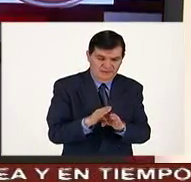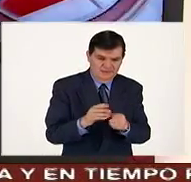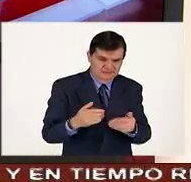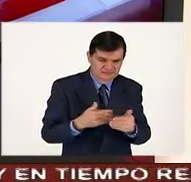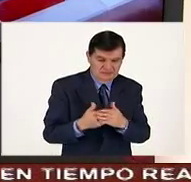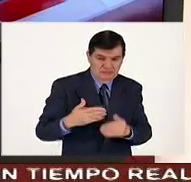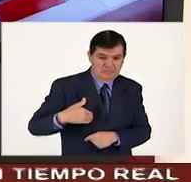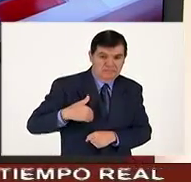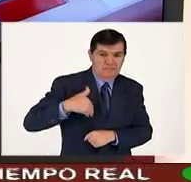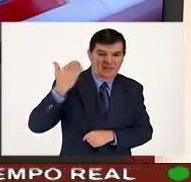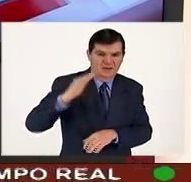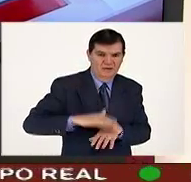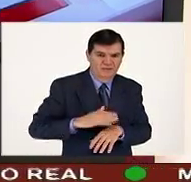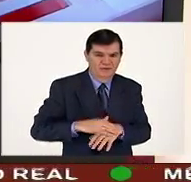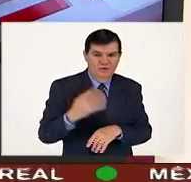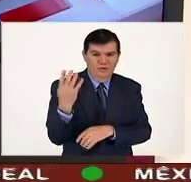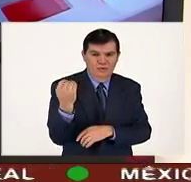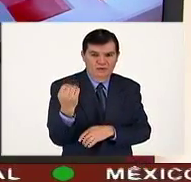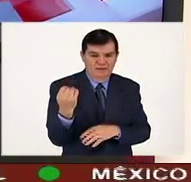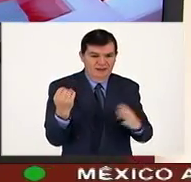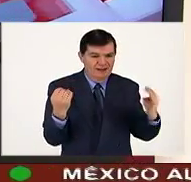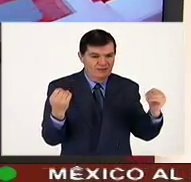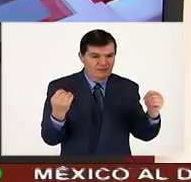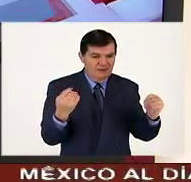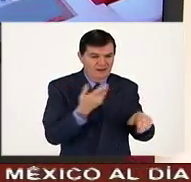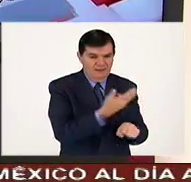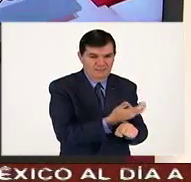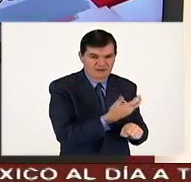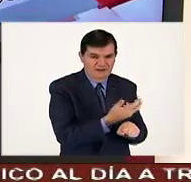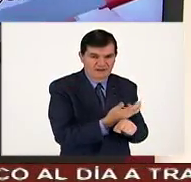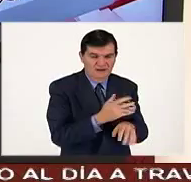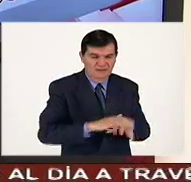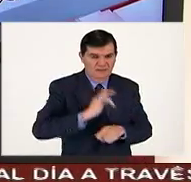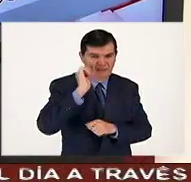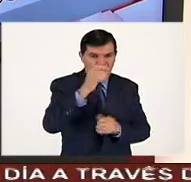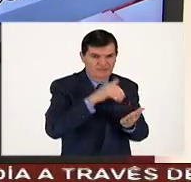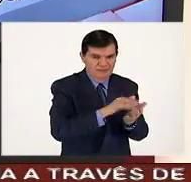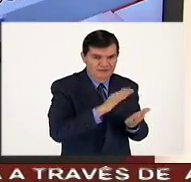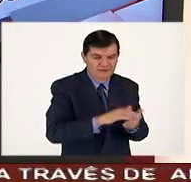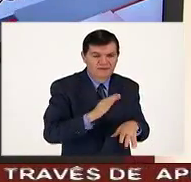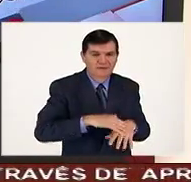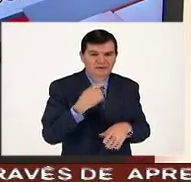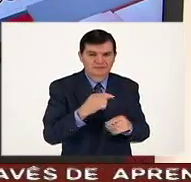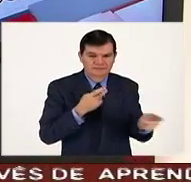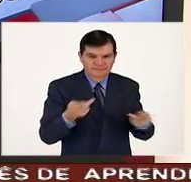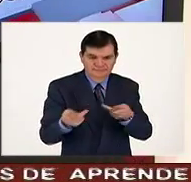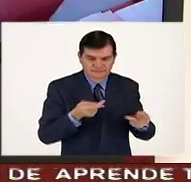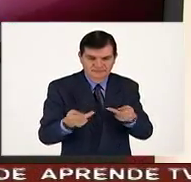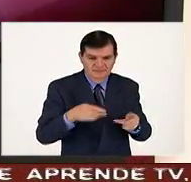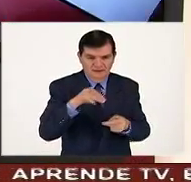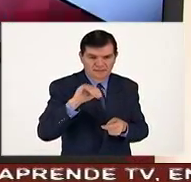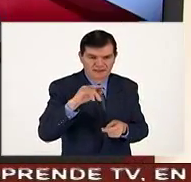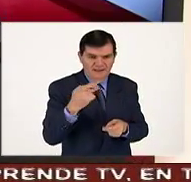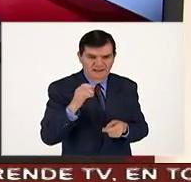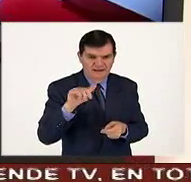de milagro contra 9 americanistas, y esto después de que pues el planteamiento táctico de Miguel,